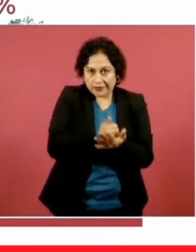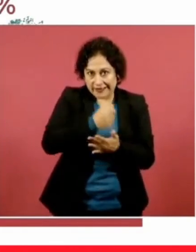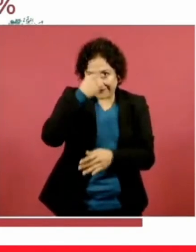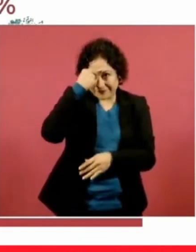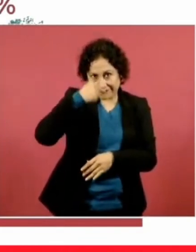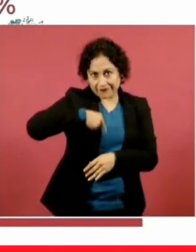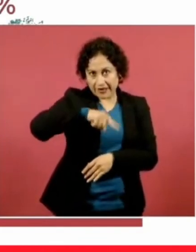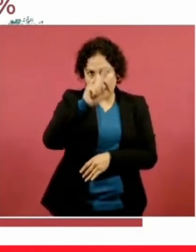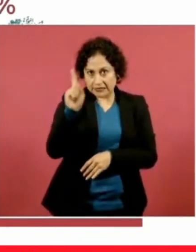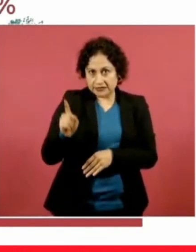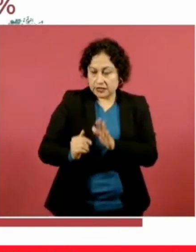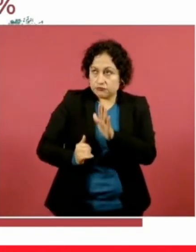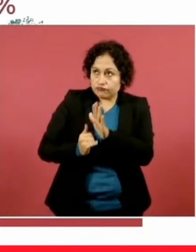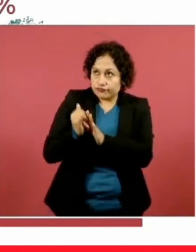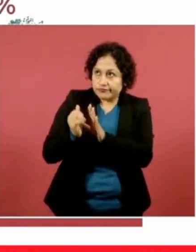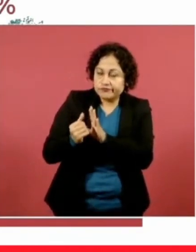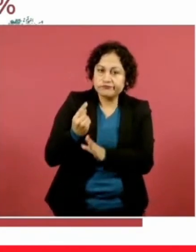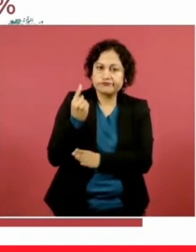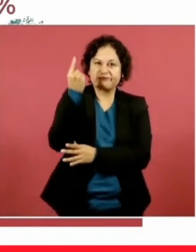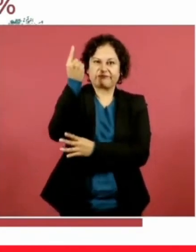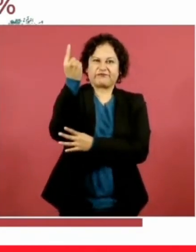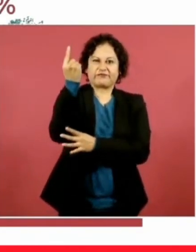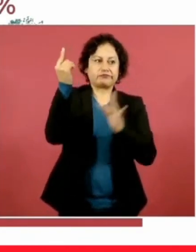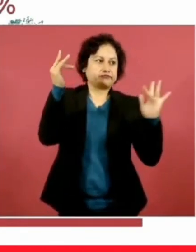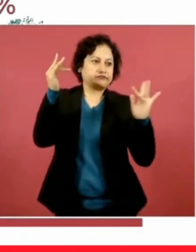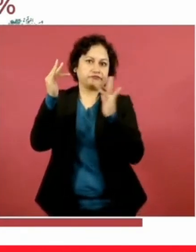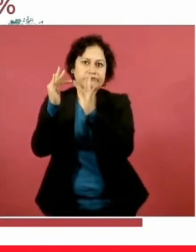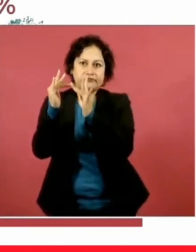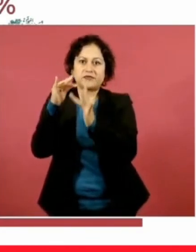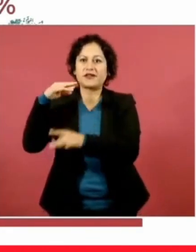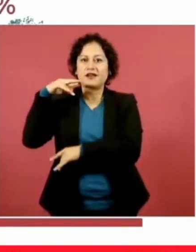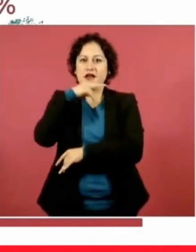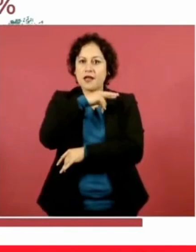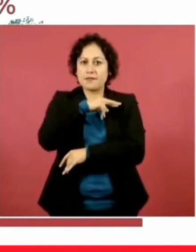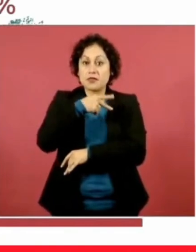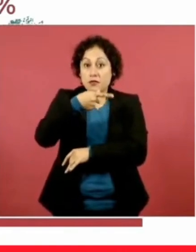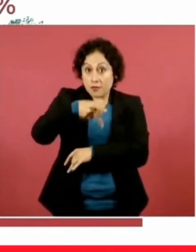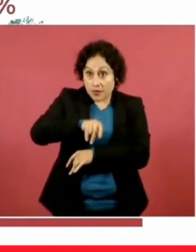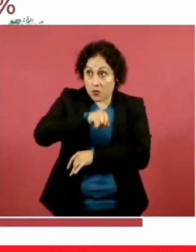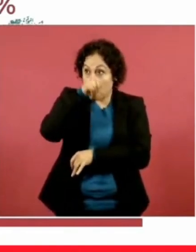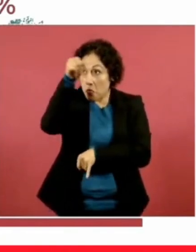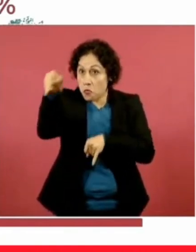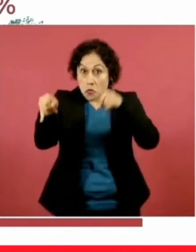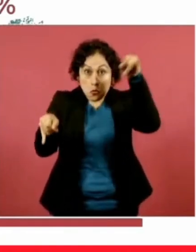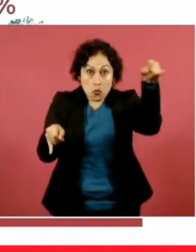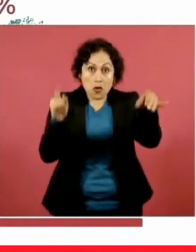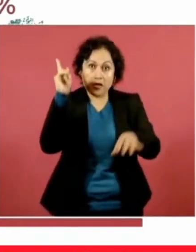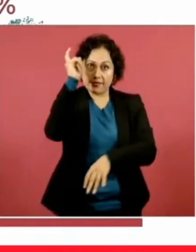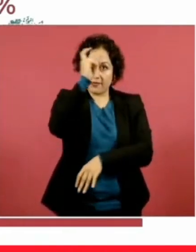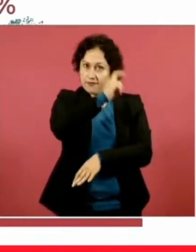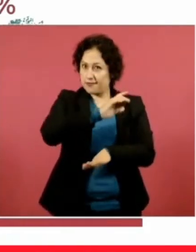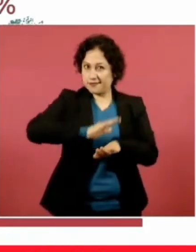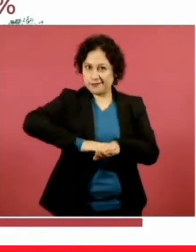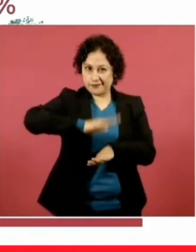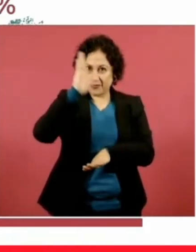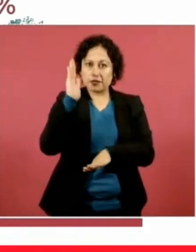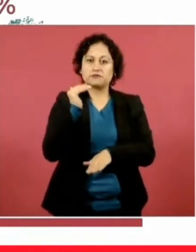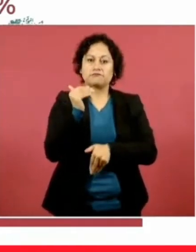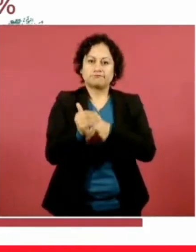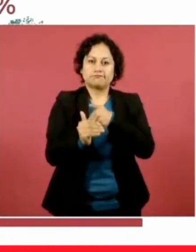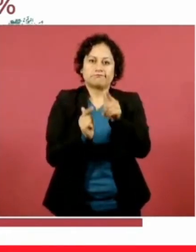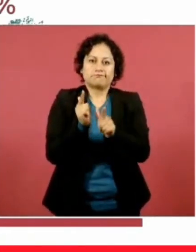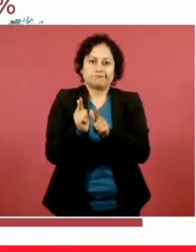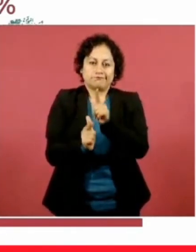cubren muchas habitantes que ahora ya llegar a las últimas localidades. Siguiente, por favor. Tenemos ya